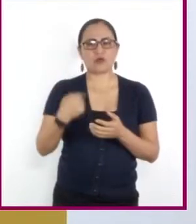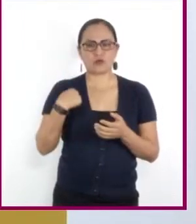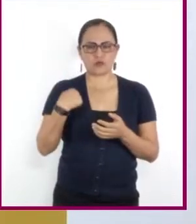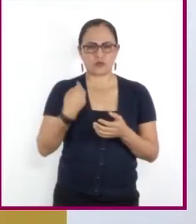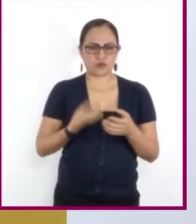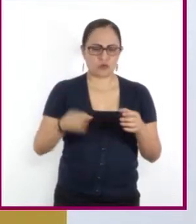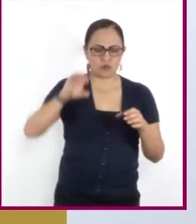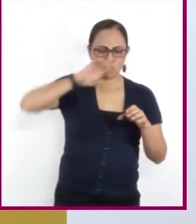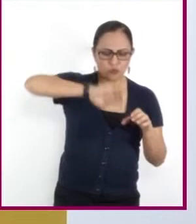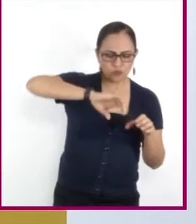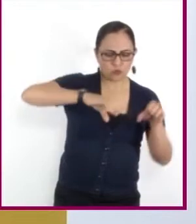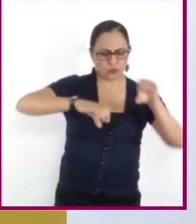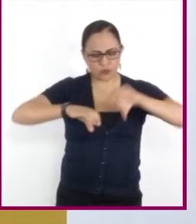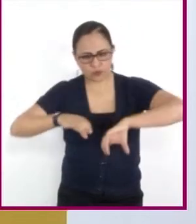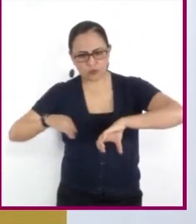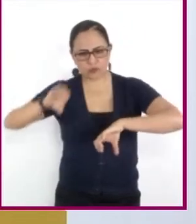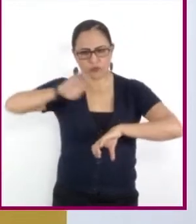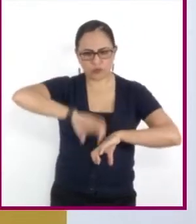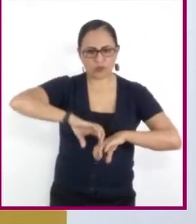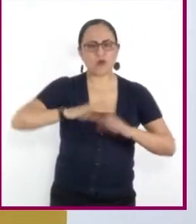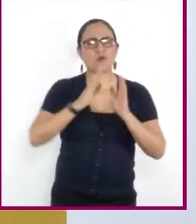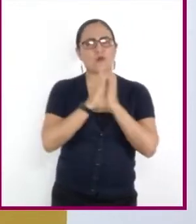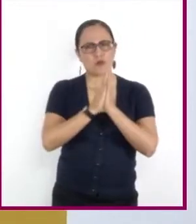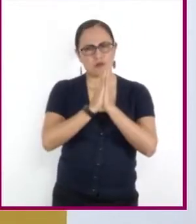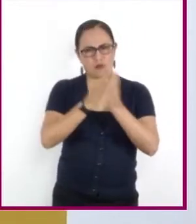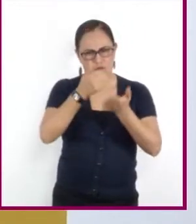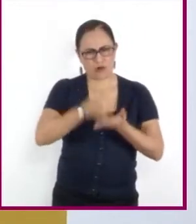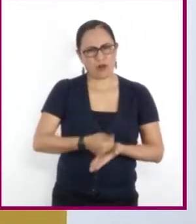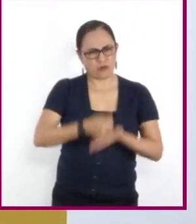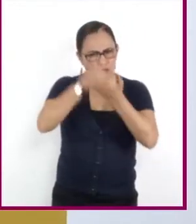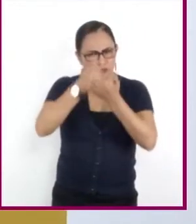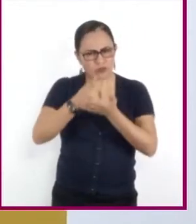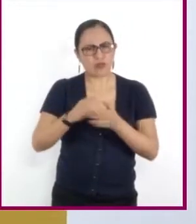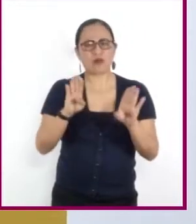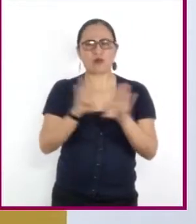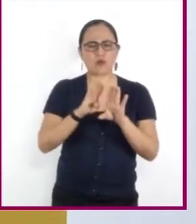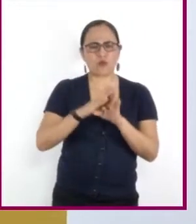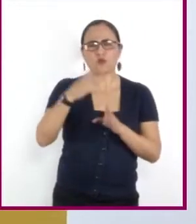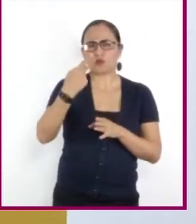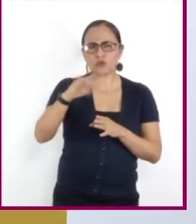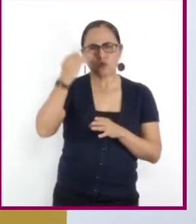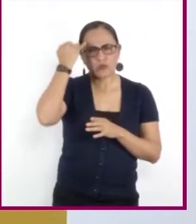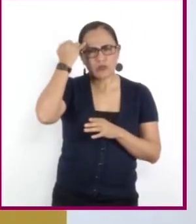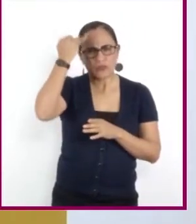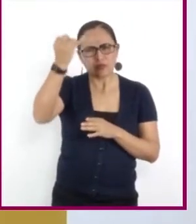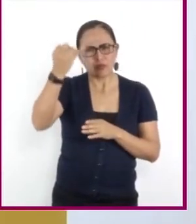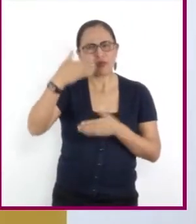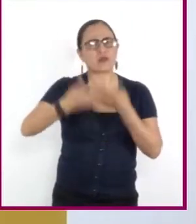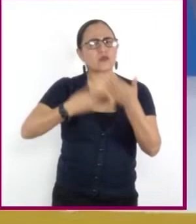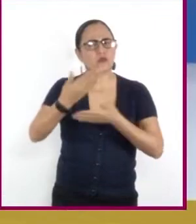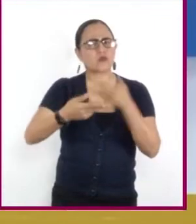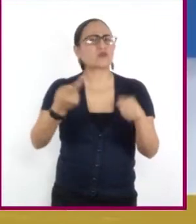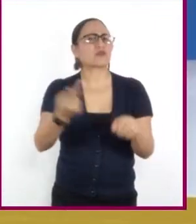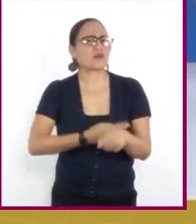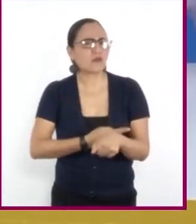en la probeta, ¿me puedes apoyar realizando una hipótesis de lo que va a suceder?